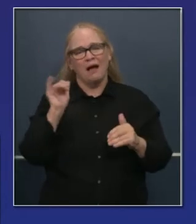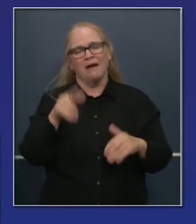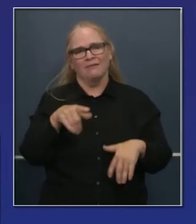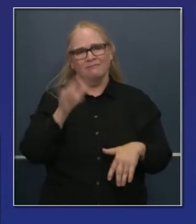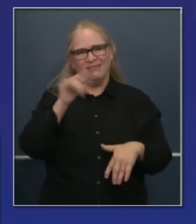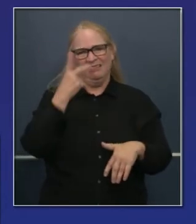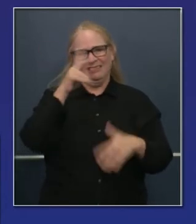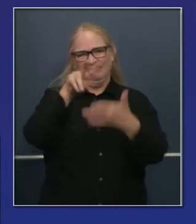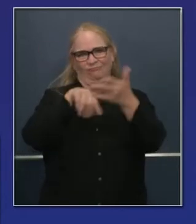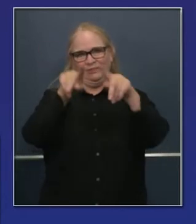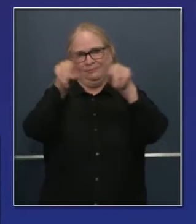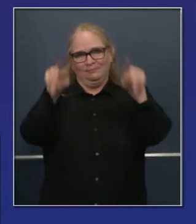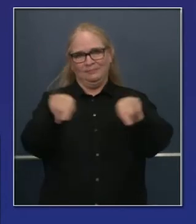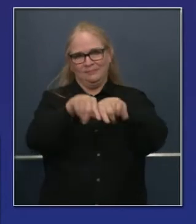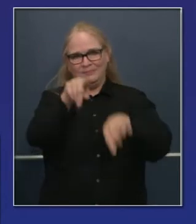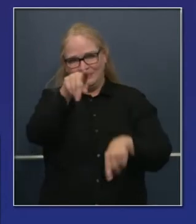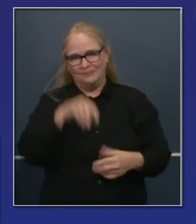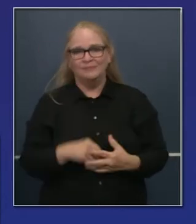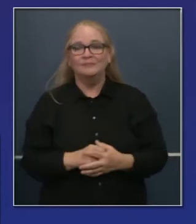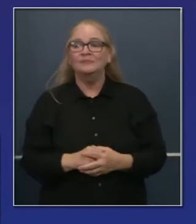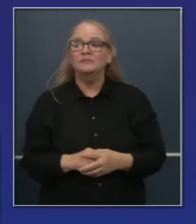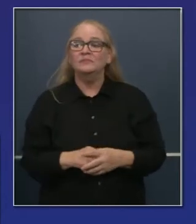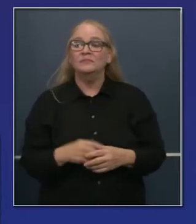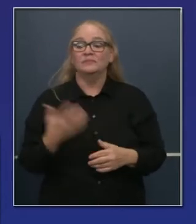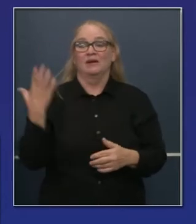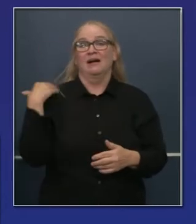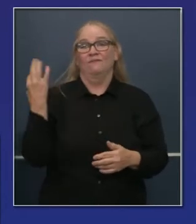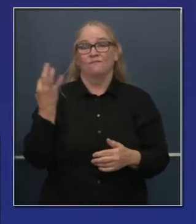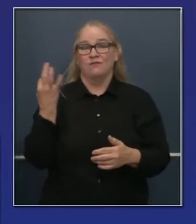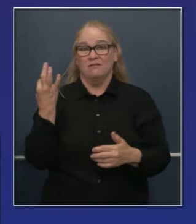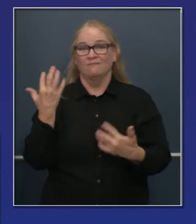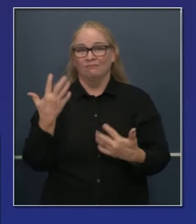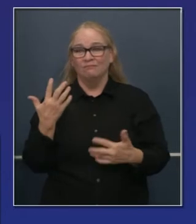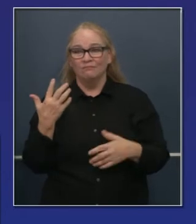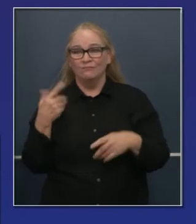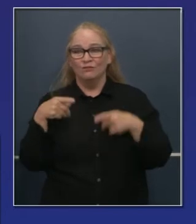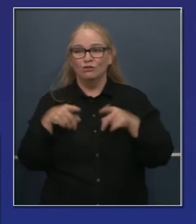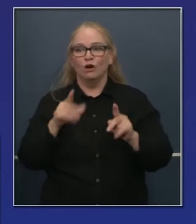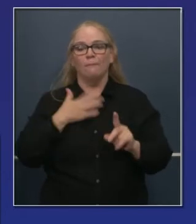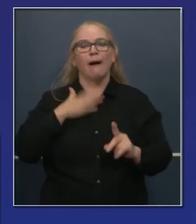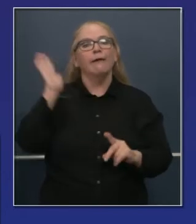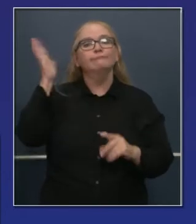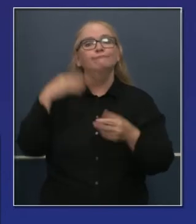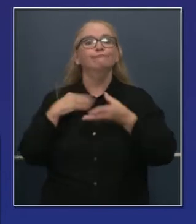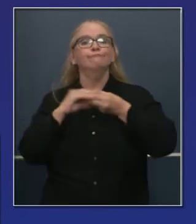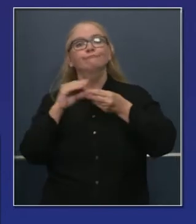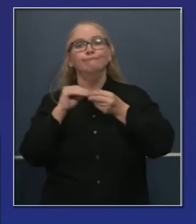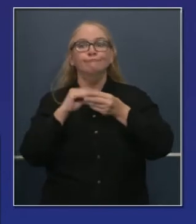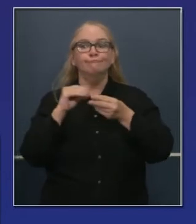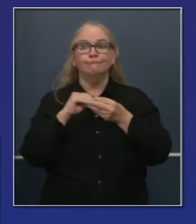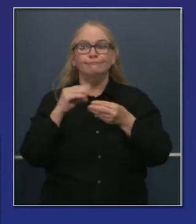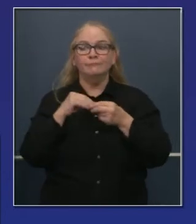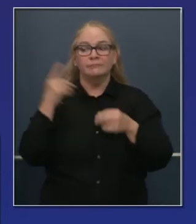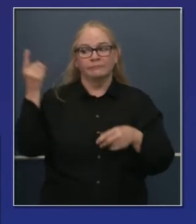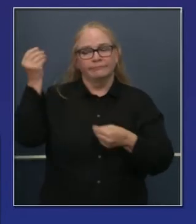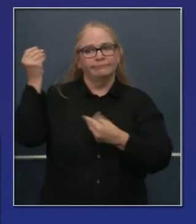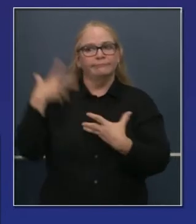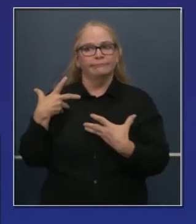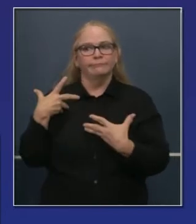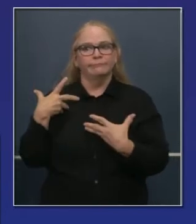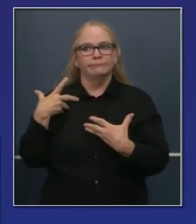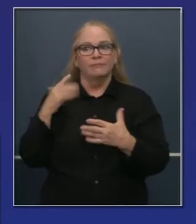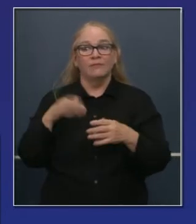ocurrió cuando hablé con ustedes una vez el viernes me dieron una nota en plena presentación de una nueva